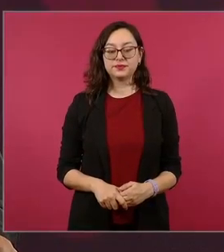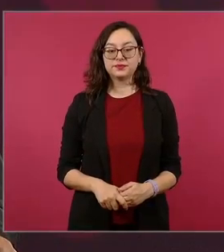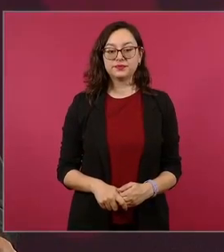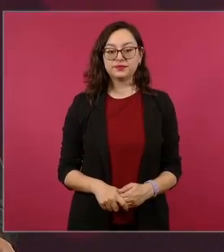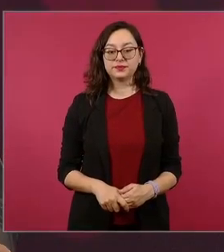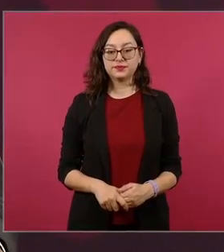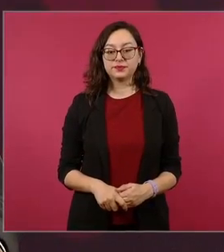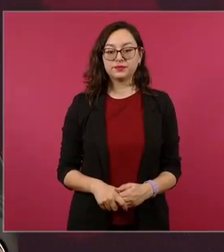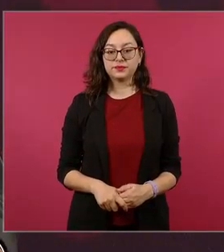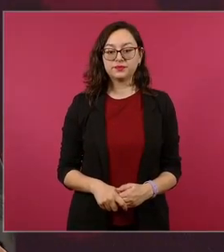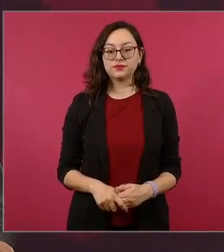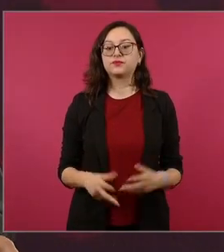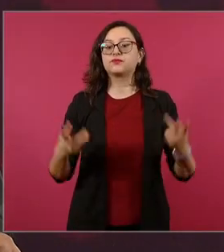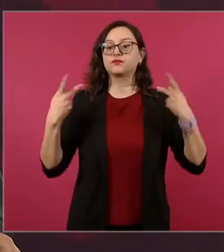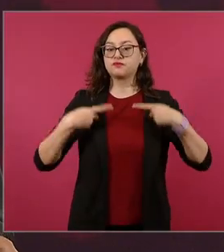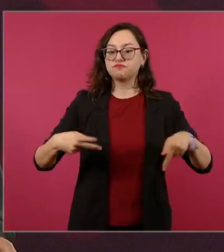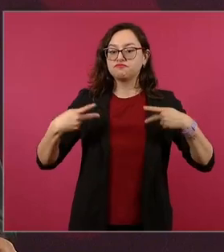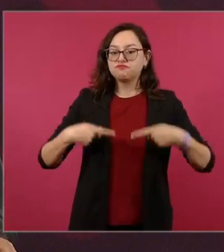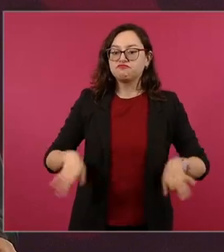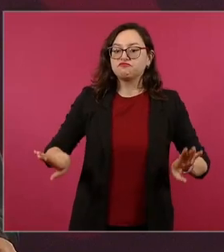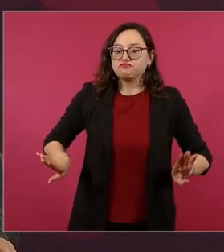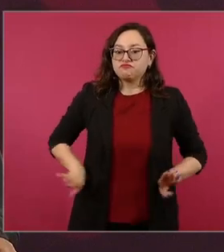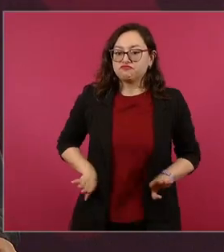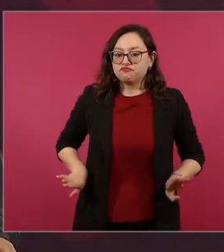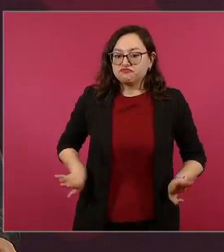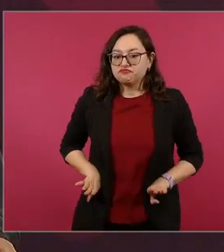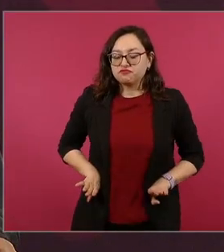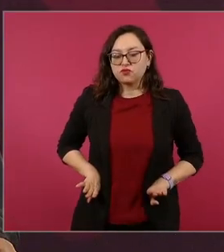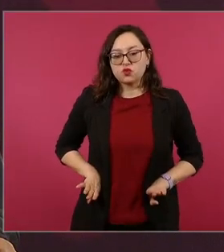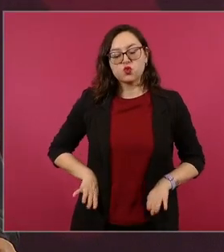el comportamiento de la gente.